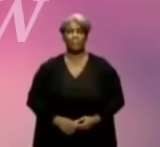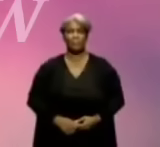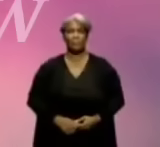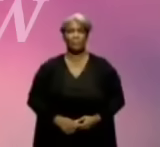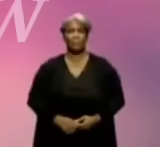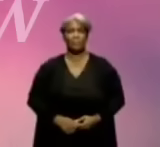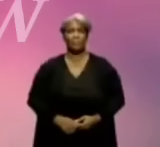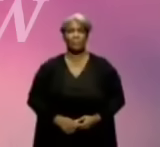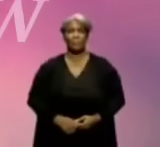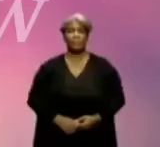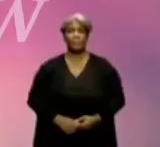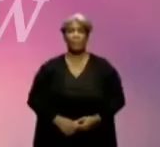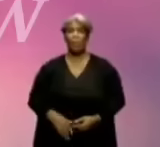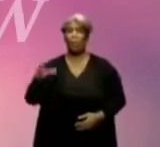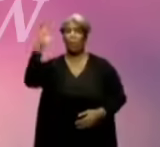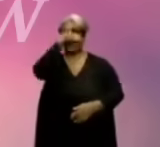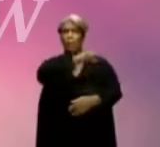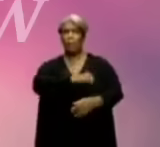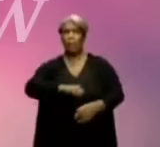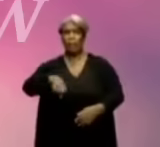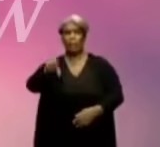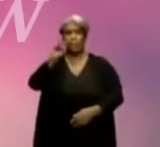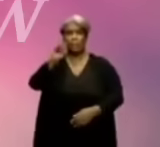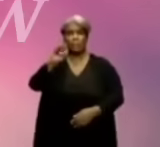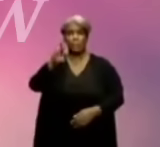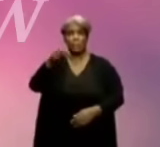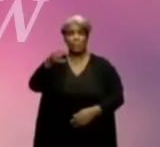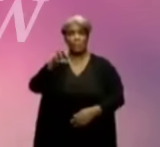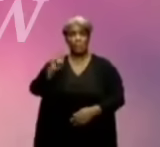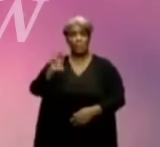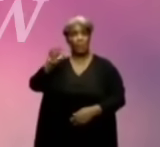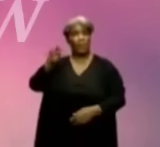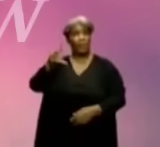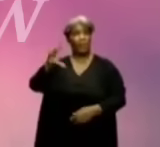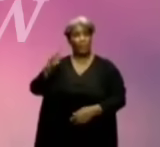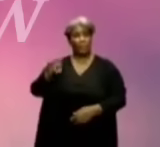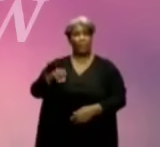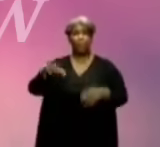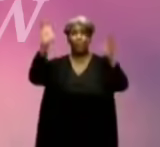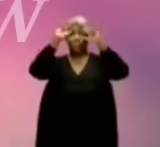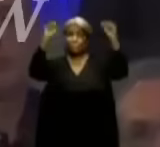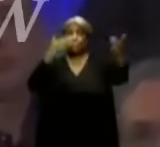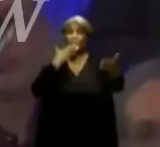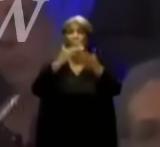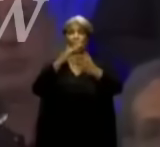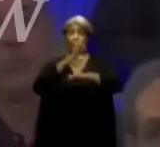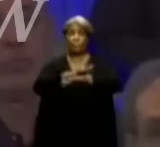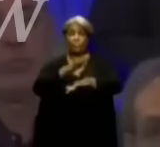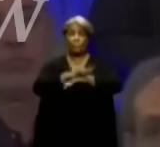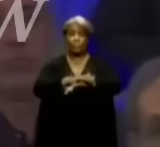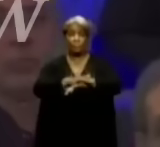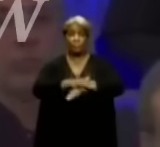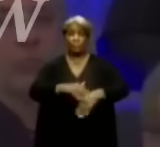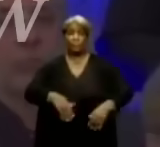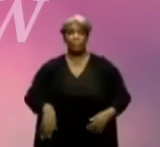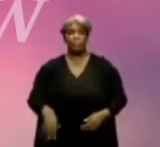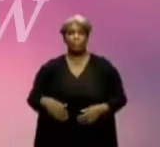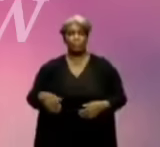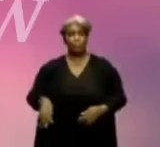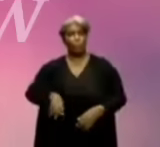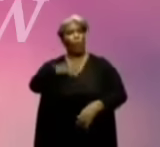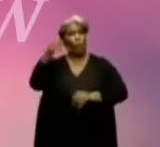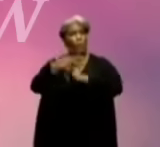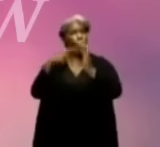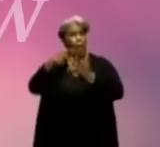Ah, no te había visto, Sergio Carlos. Gracias. Presidente, buenas tardes. Para gracias que no por me tenernos. Haga otro programa a mí, te lo permito.